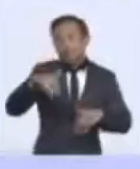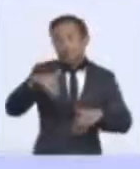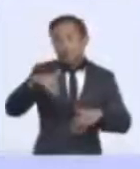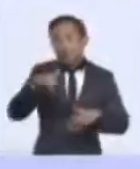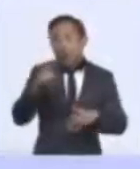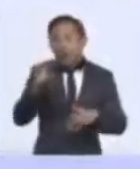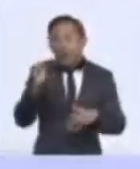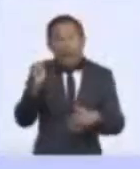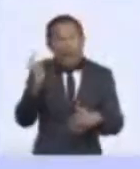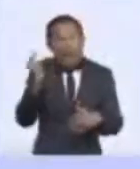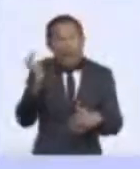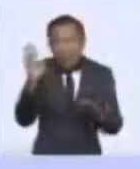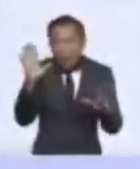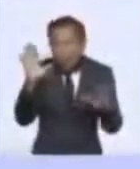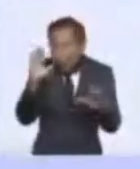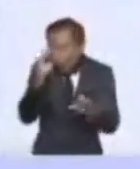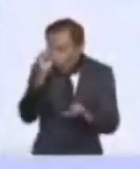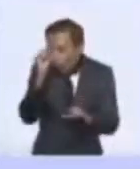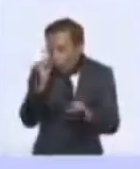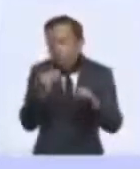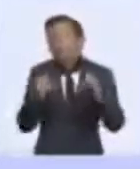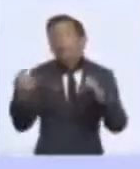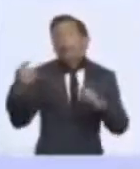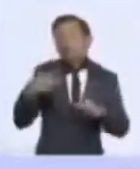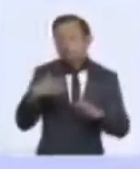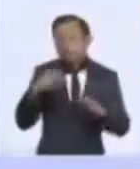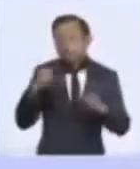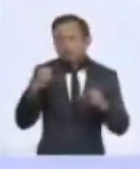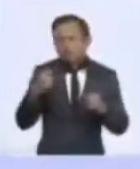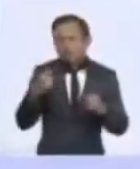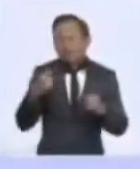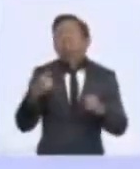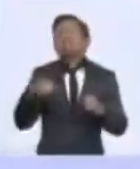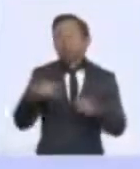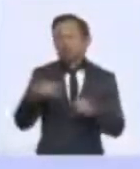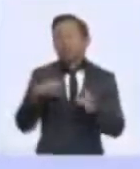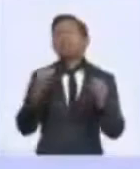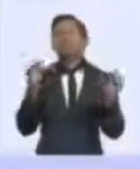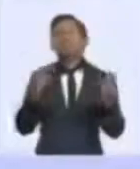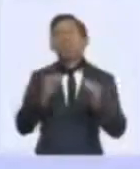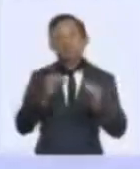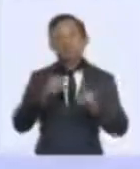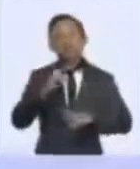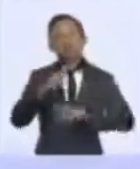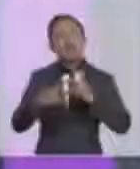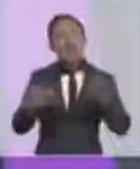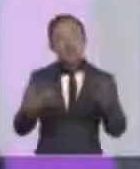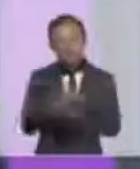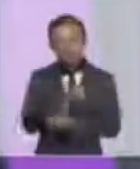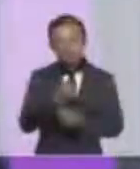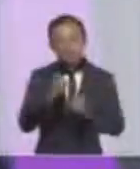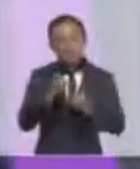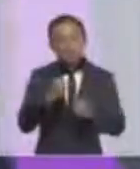ganar y vamos a subir. Esa es mi réplica. Le agradezco, candidato.